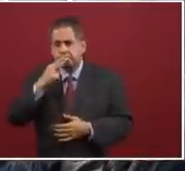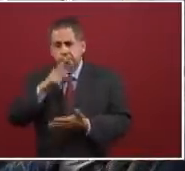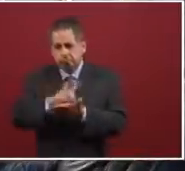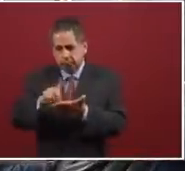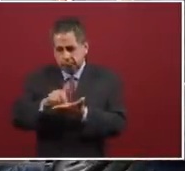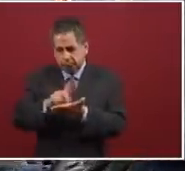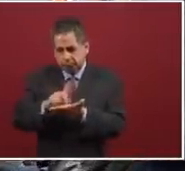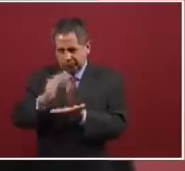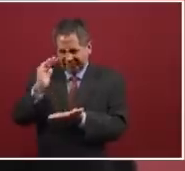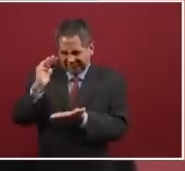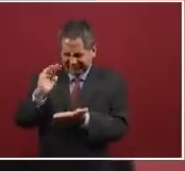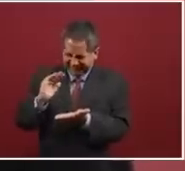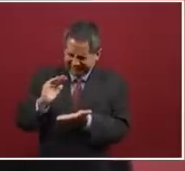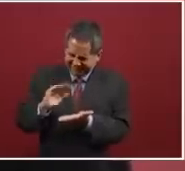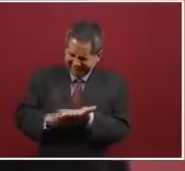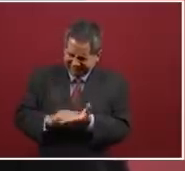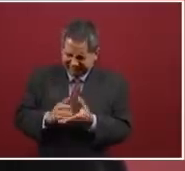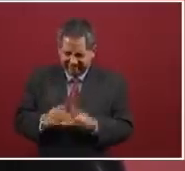Si no lo hacemos,